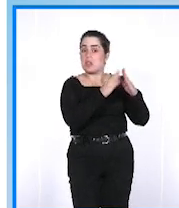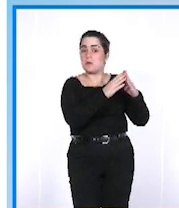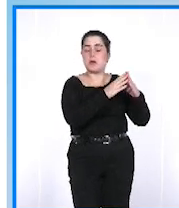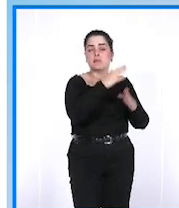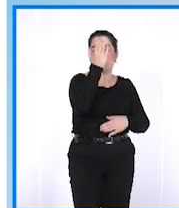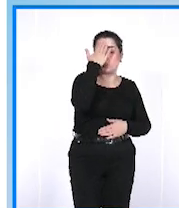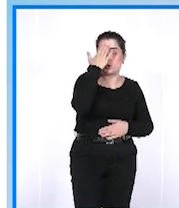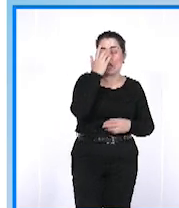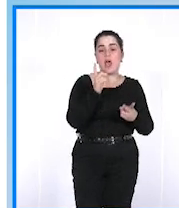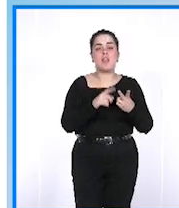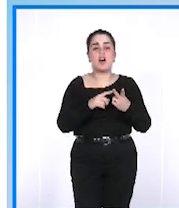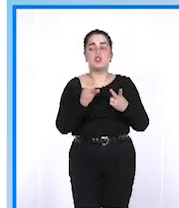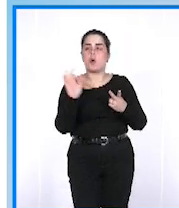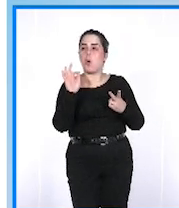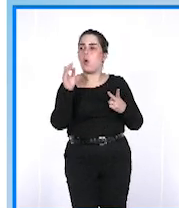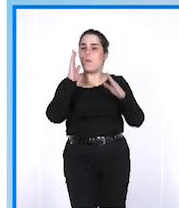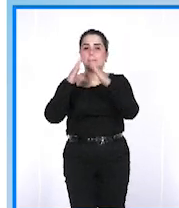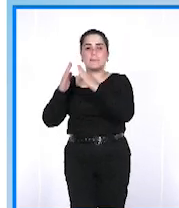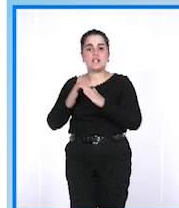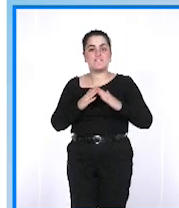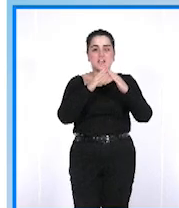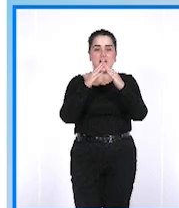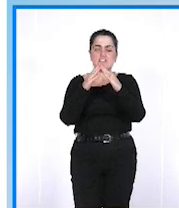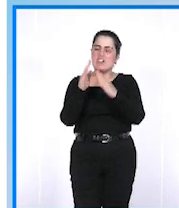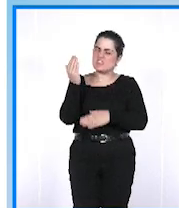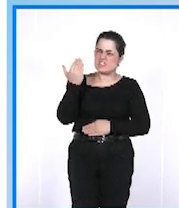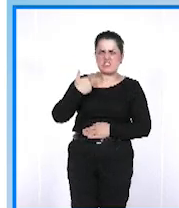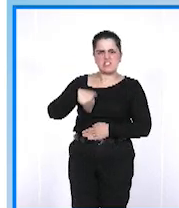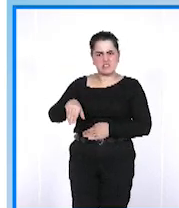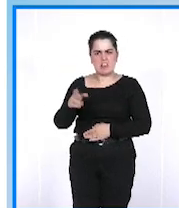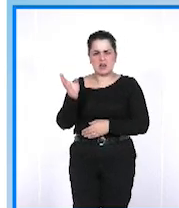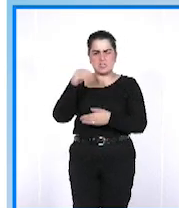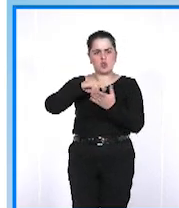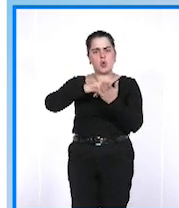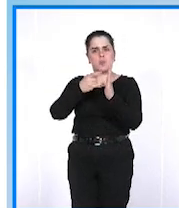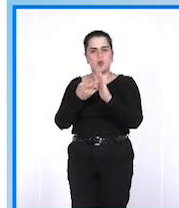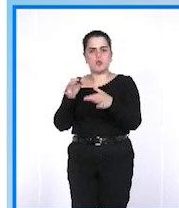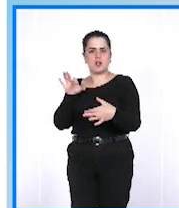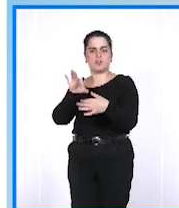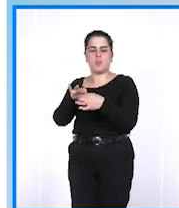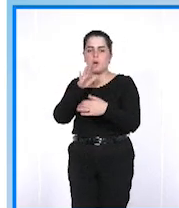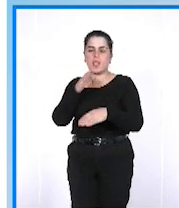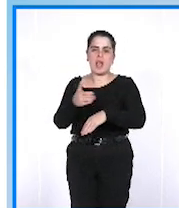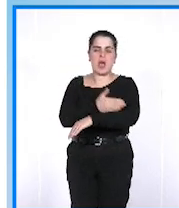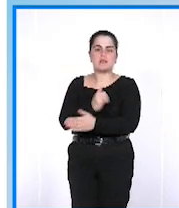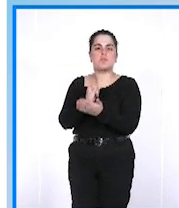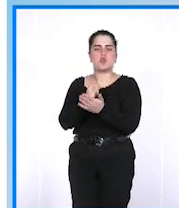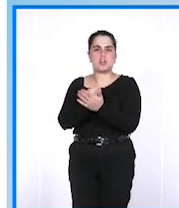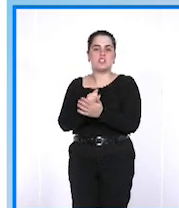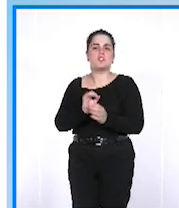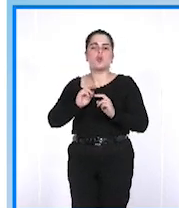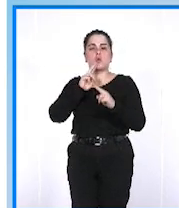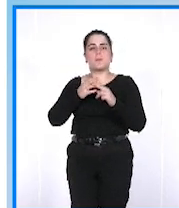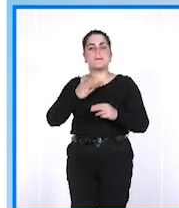tuteladas o de viviendas que ya estaban eh de alguna manera implicadas en el proyecto porque venían del pilotaje previo de mi casa